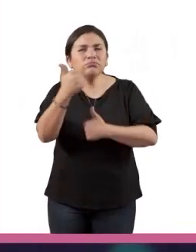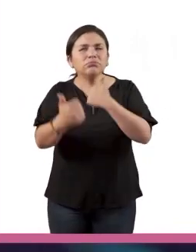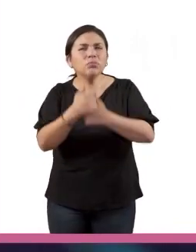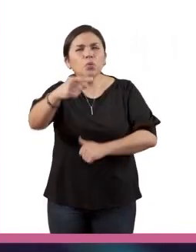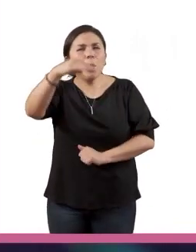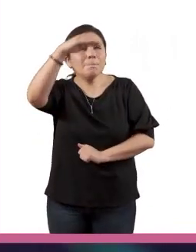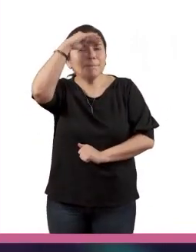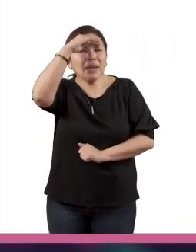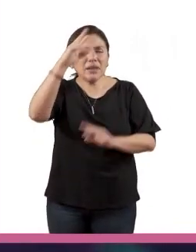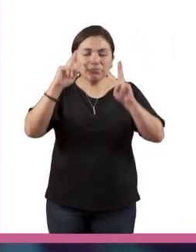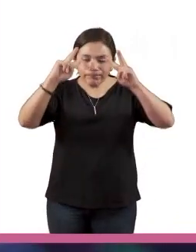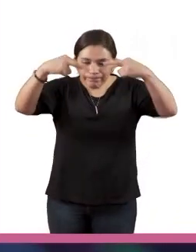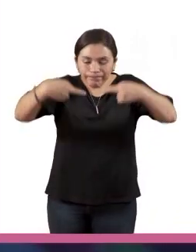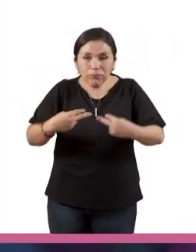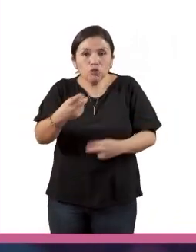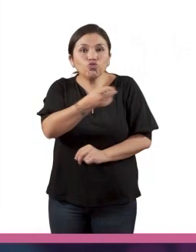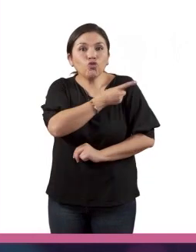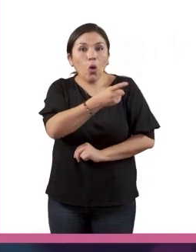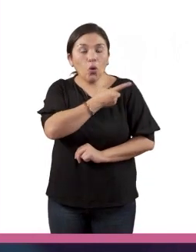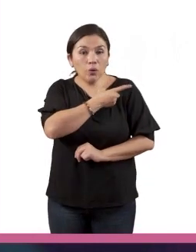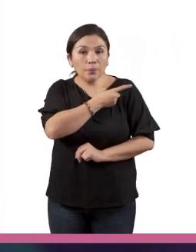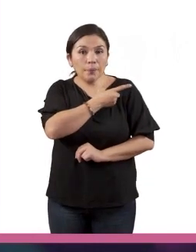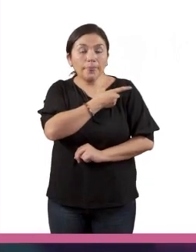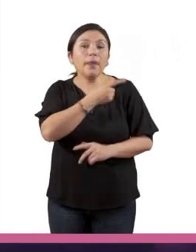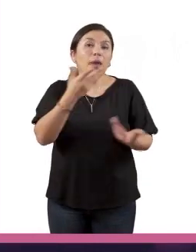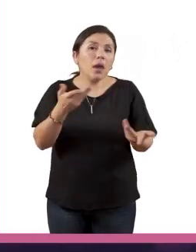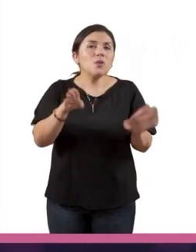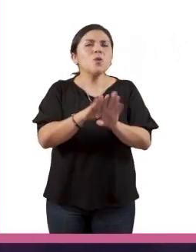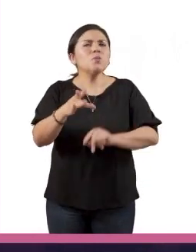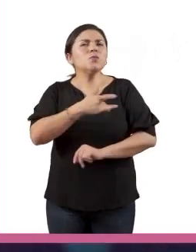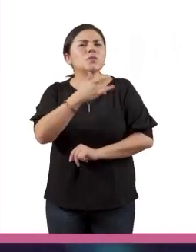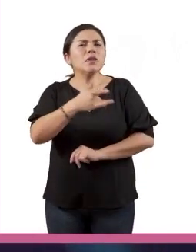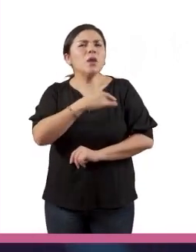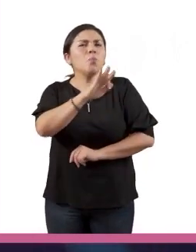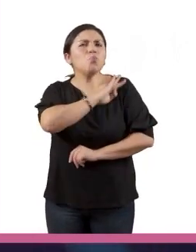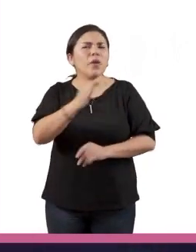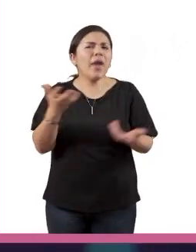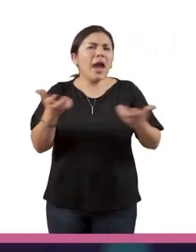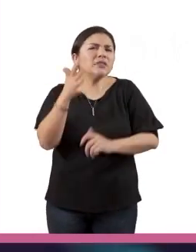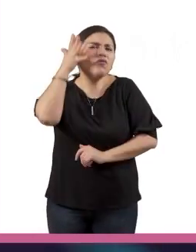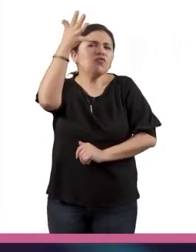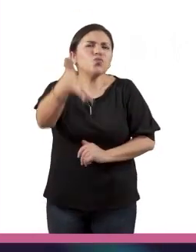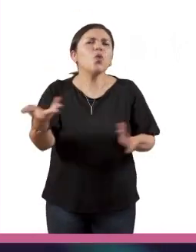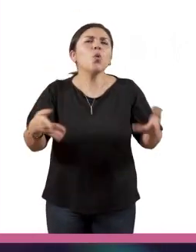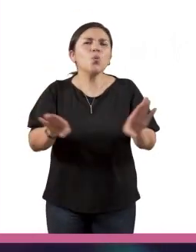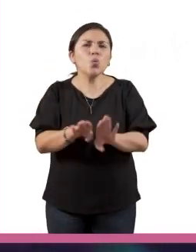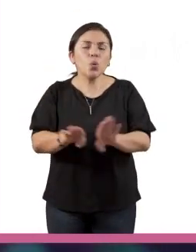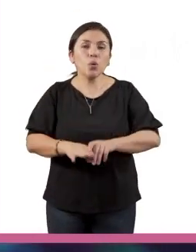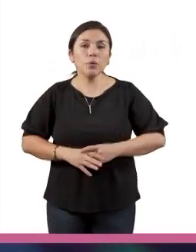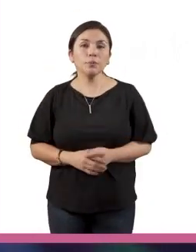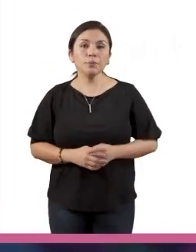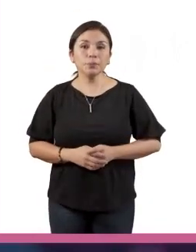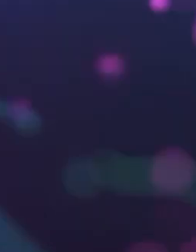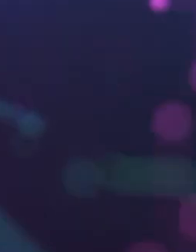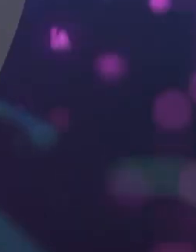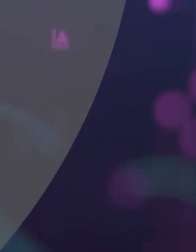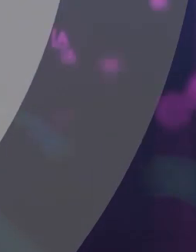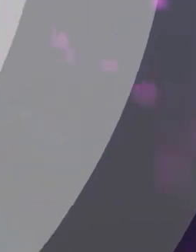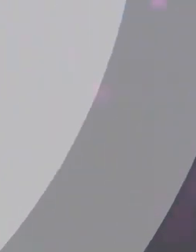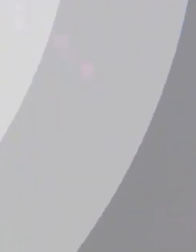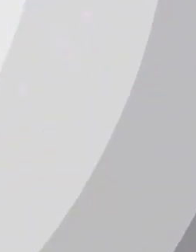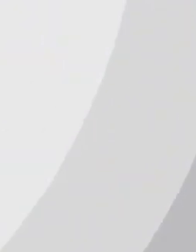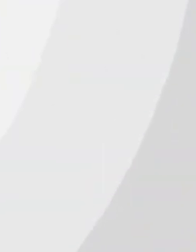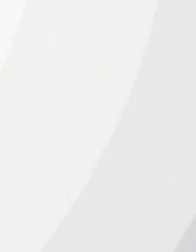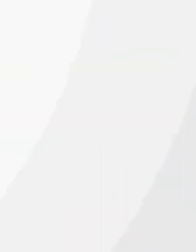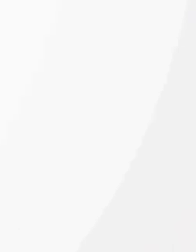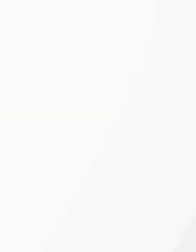pensar, ¿lo puedo construir y cómo lo puedo construir? Es un ejercicio de autorreflexión.